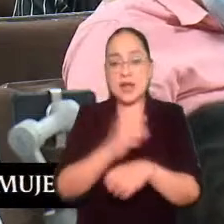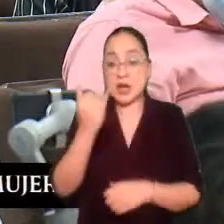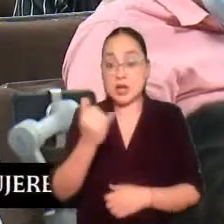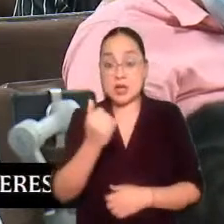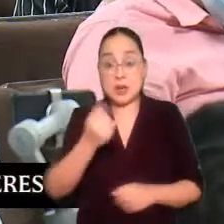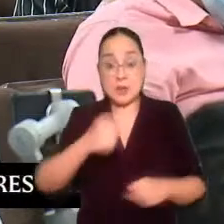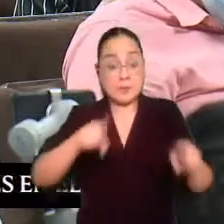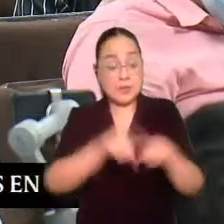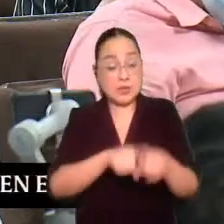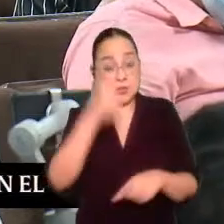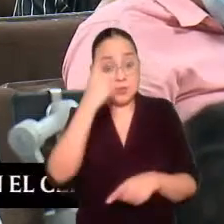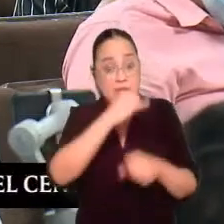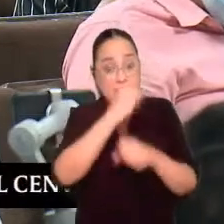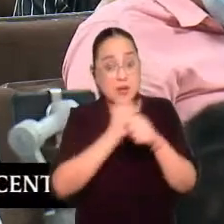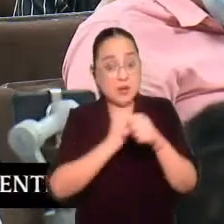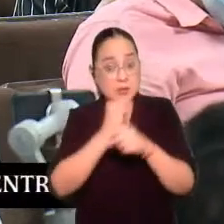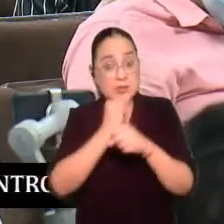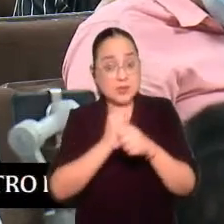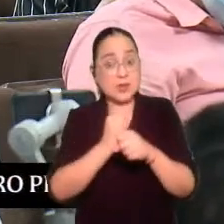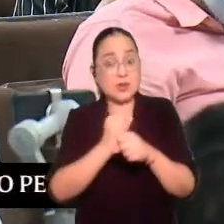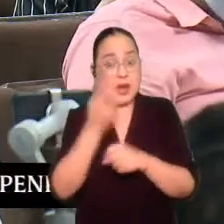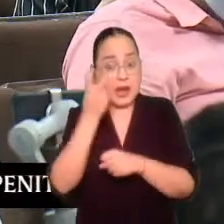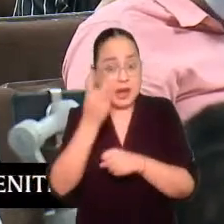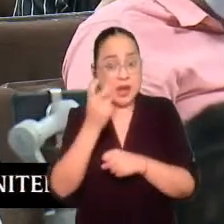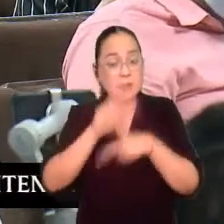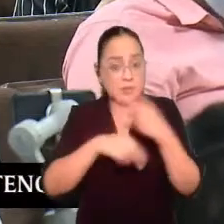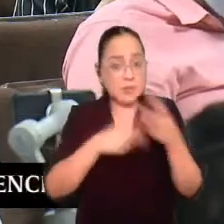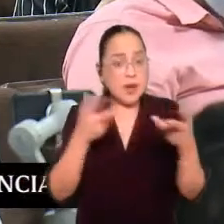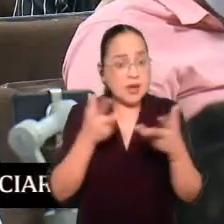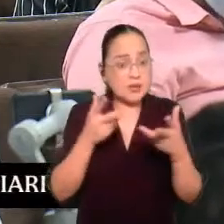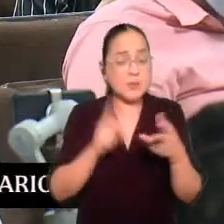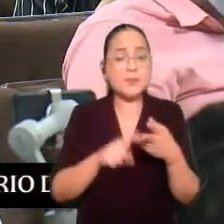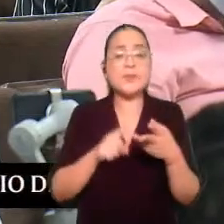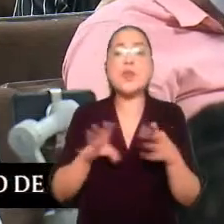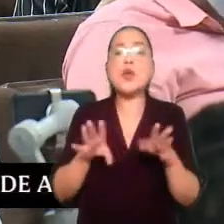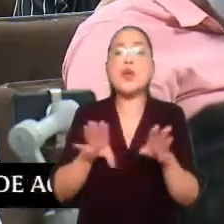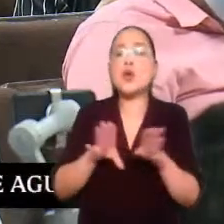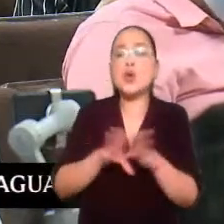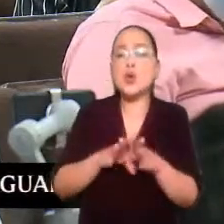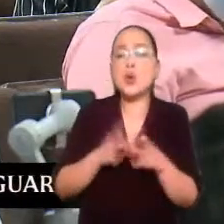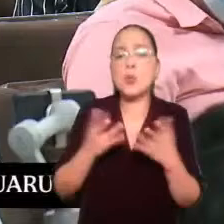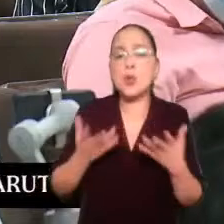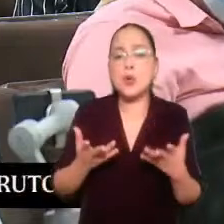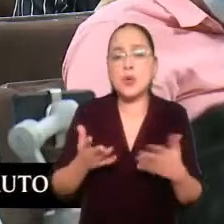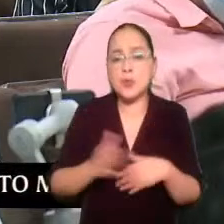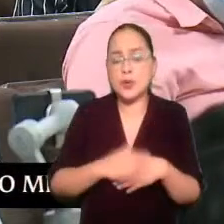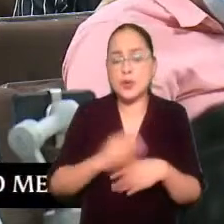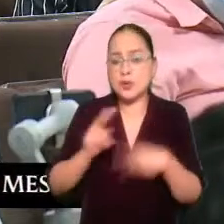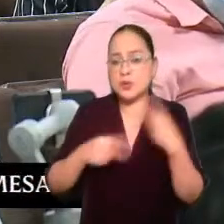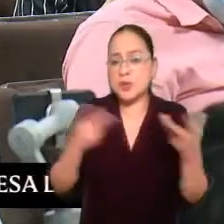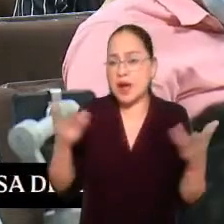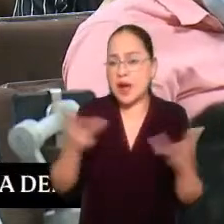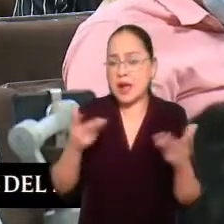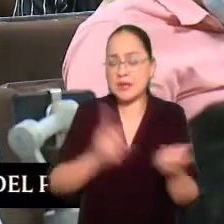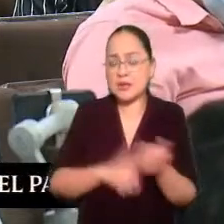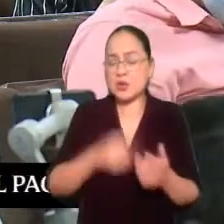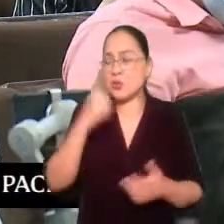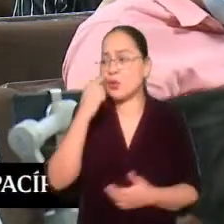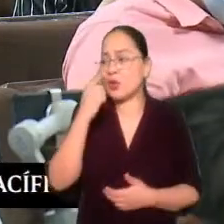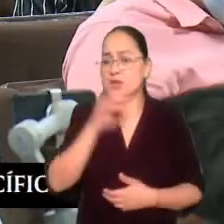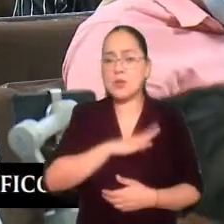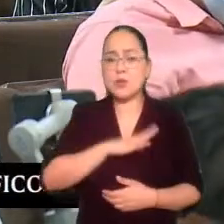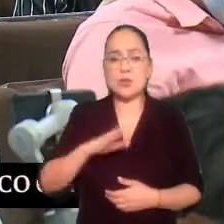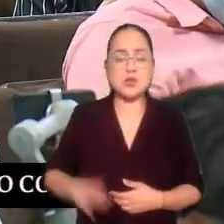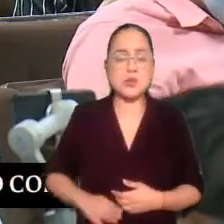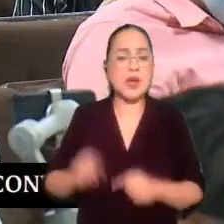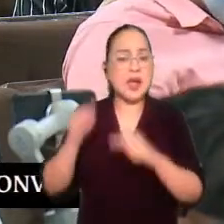investigación, que era lo que estaban pidiendo en la fiscalía, y también cómo se va a manejar con los policías municipales cuyos alcaldes pues